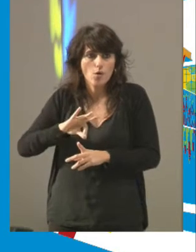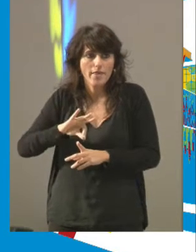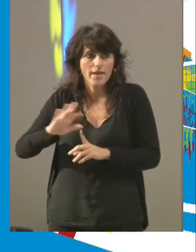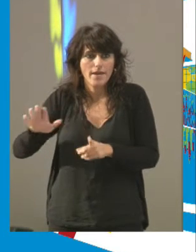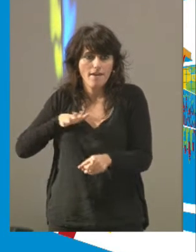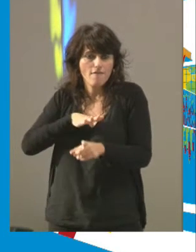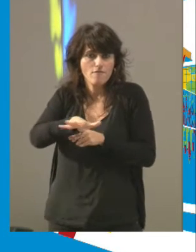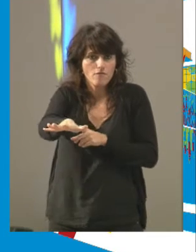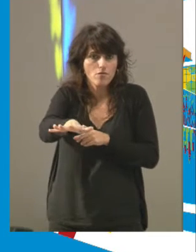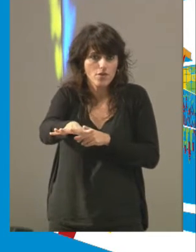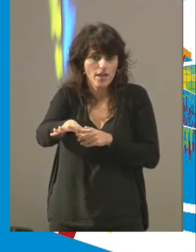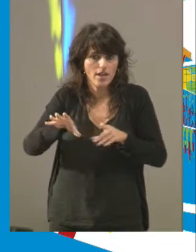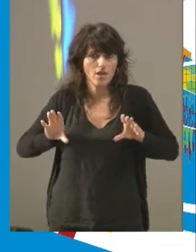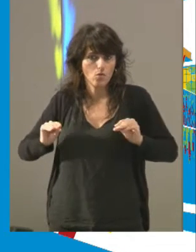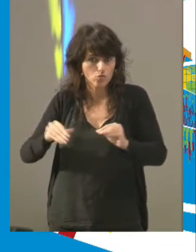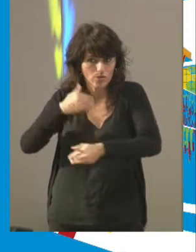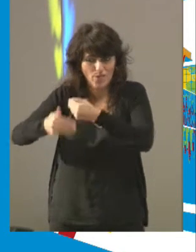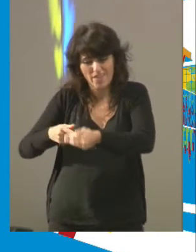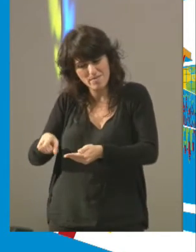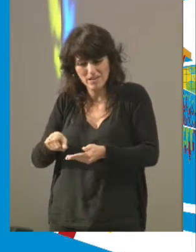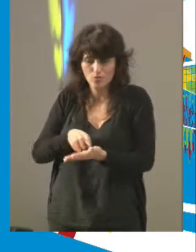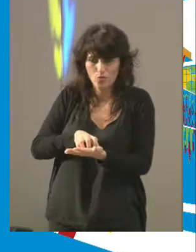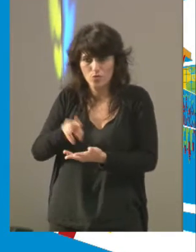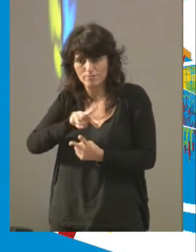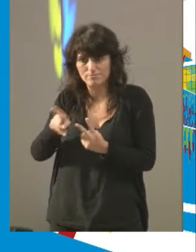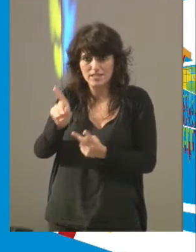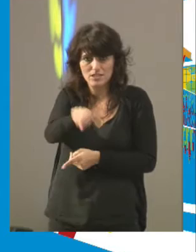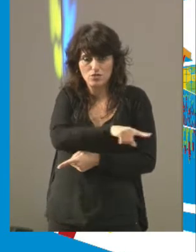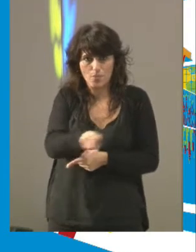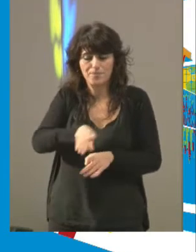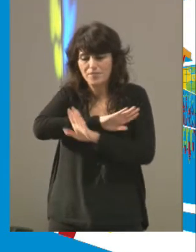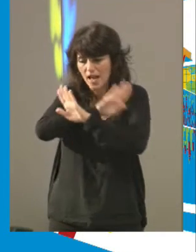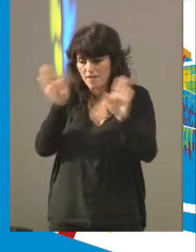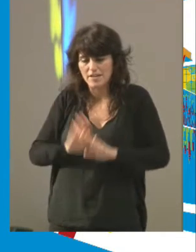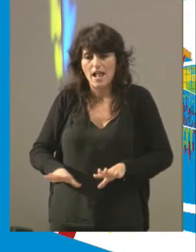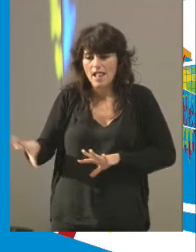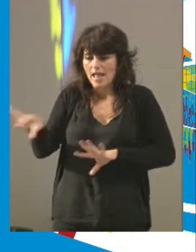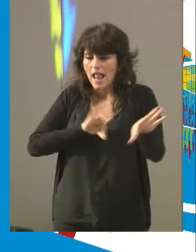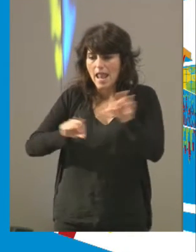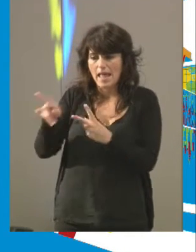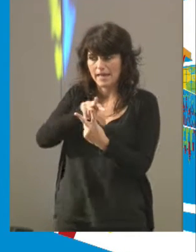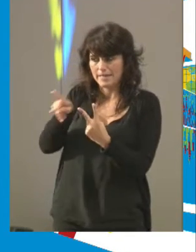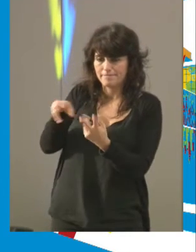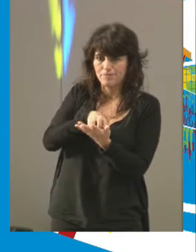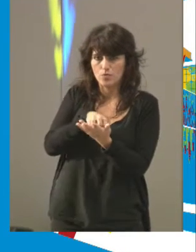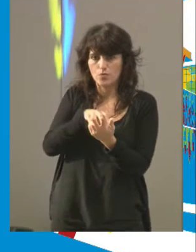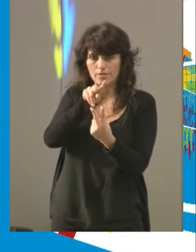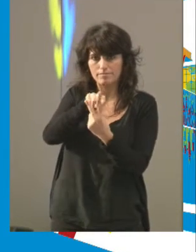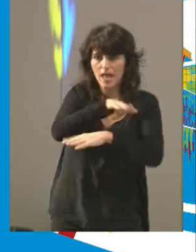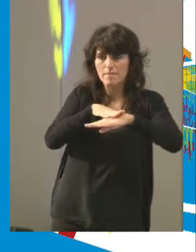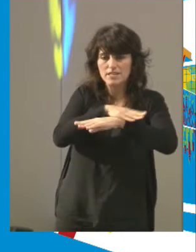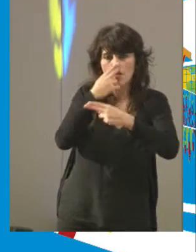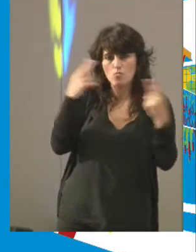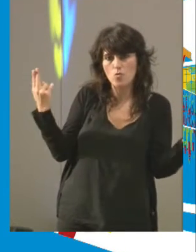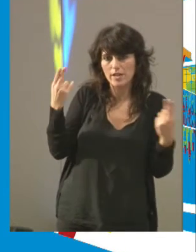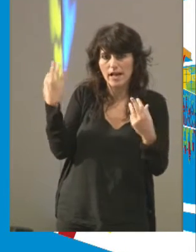en gran medida la utilización de este procedimiento. Con todo esto, al final había que elegir. Teníamos la tesitura, la administración pública.